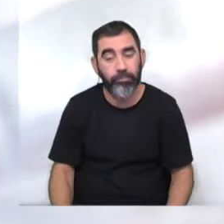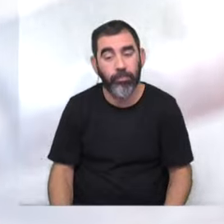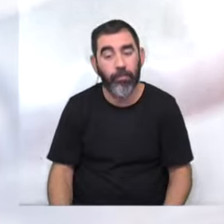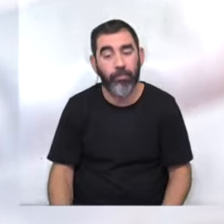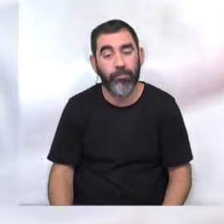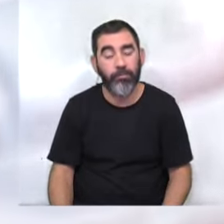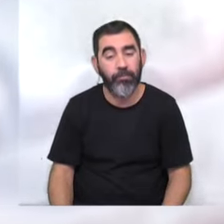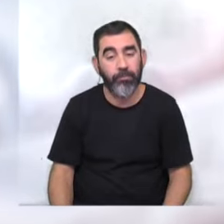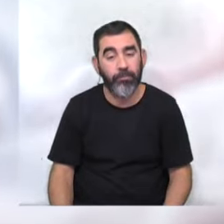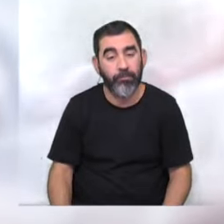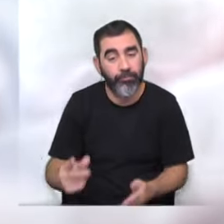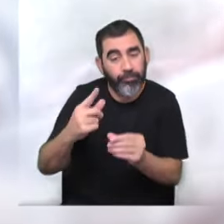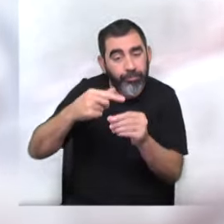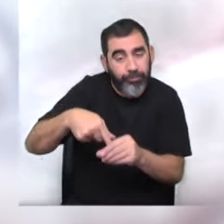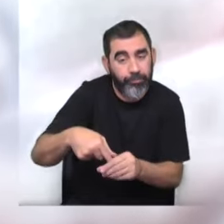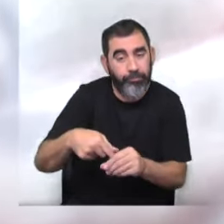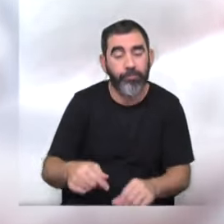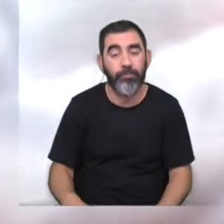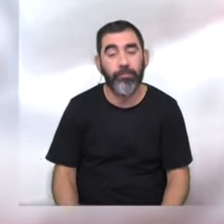zona donde queremos tratar.